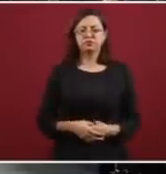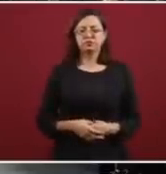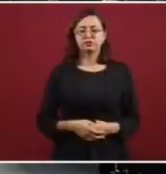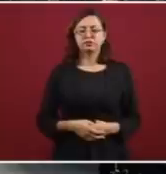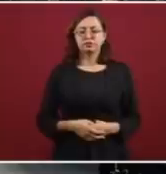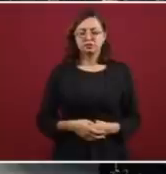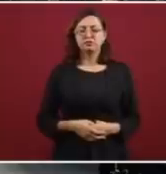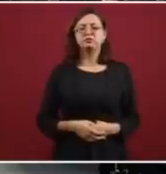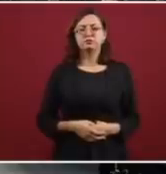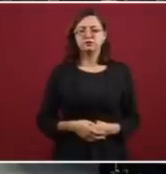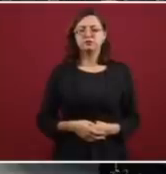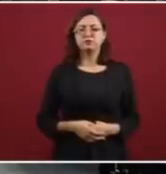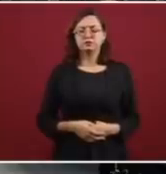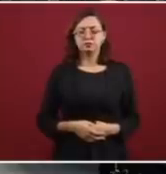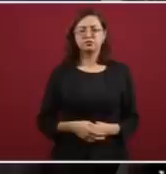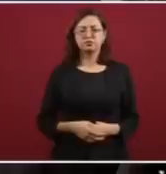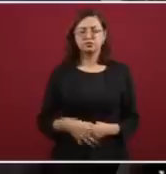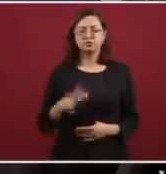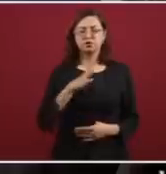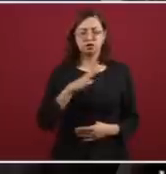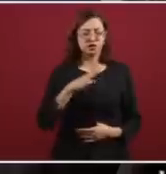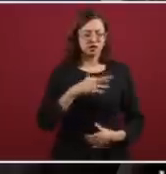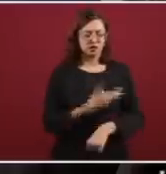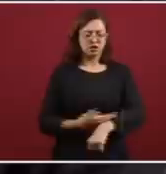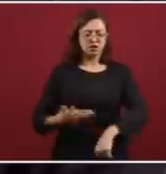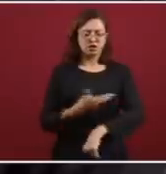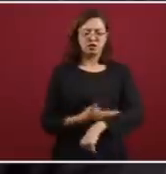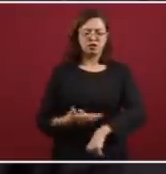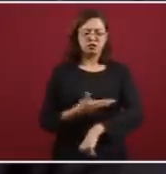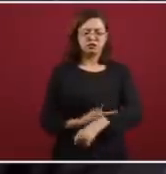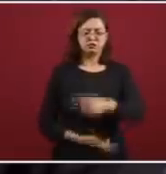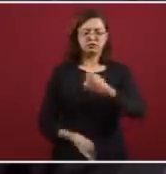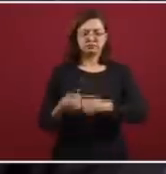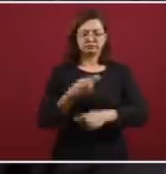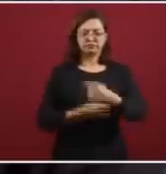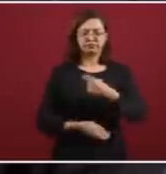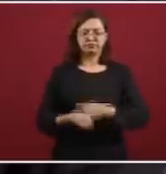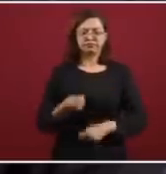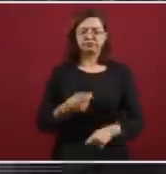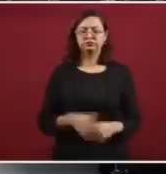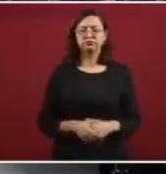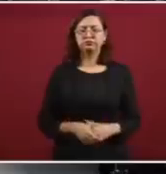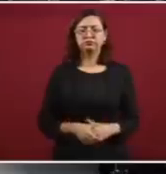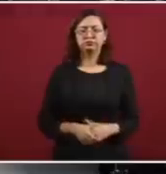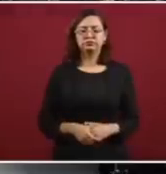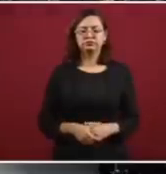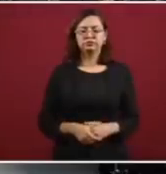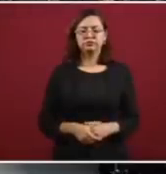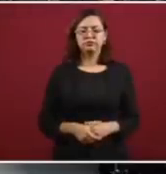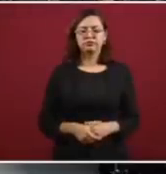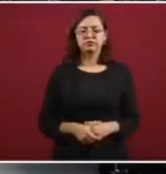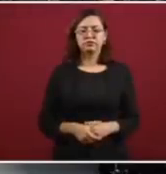Sí se están haciendo trámites en ese sentido.